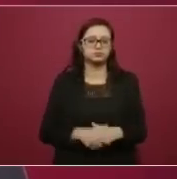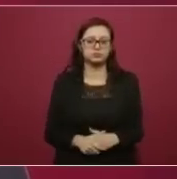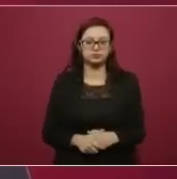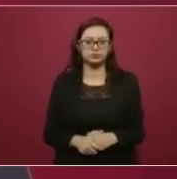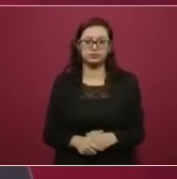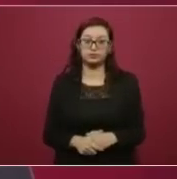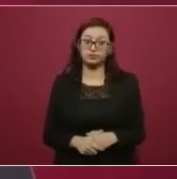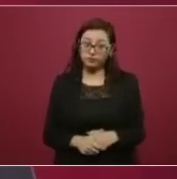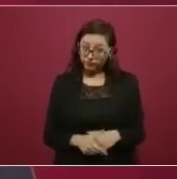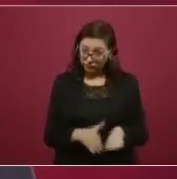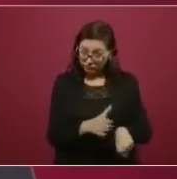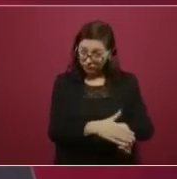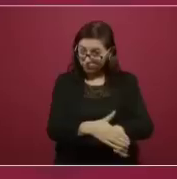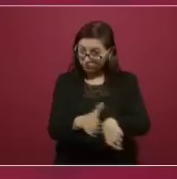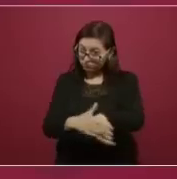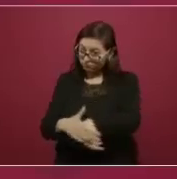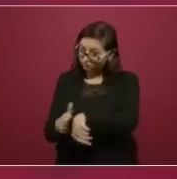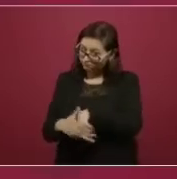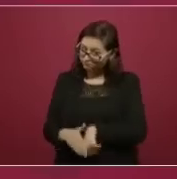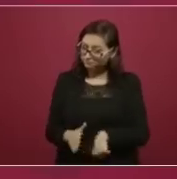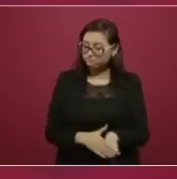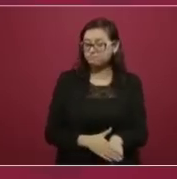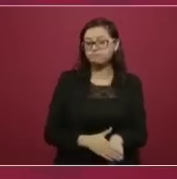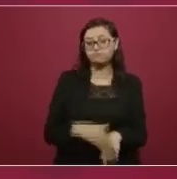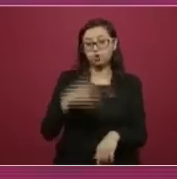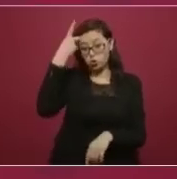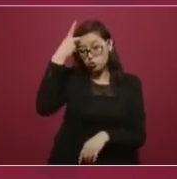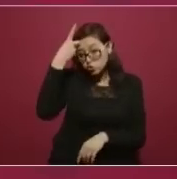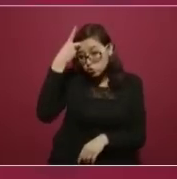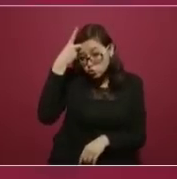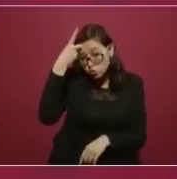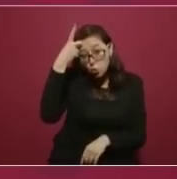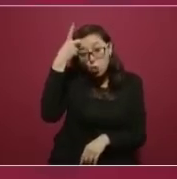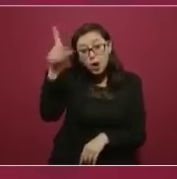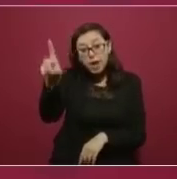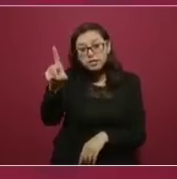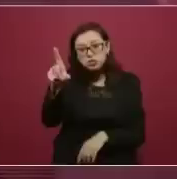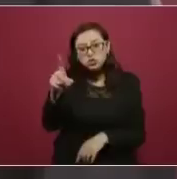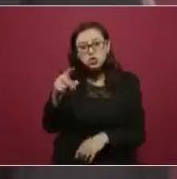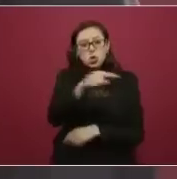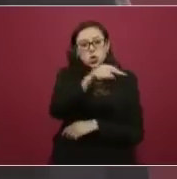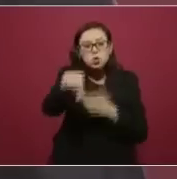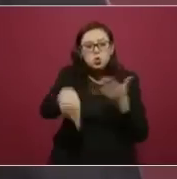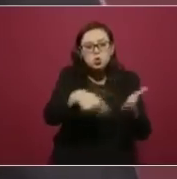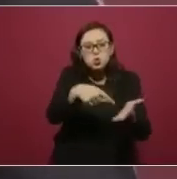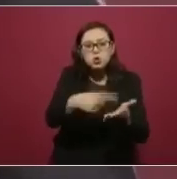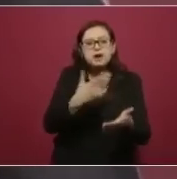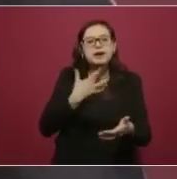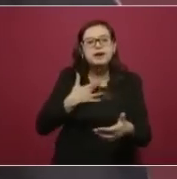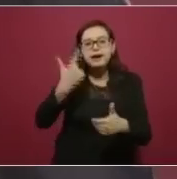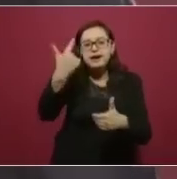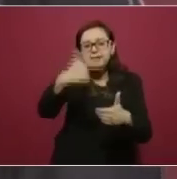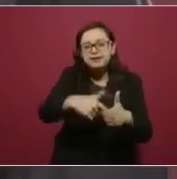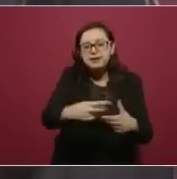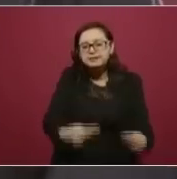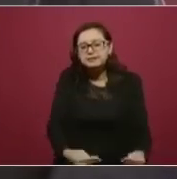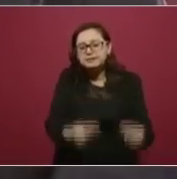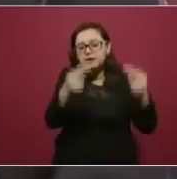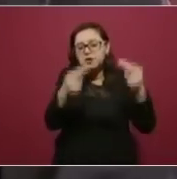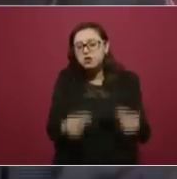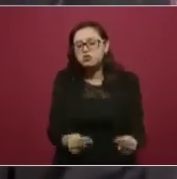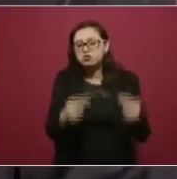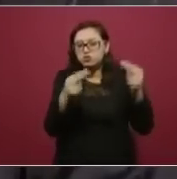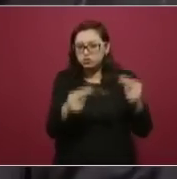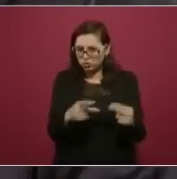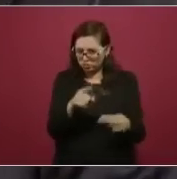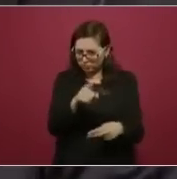Entonces hago un llamado, repito, a los concesionarios para que revisen lo